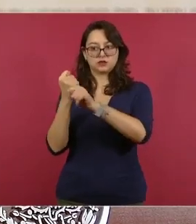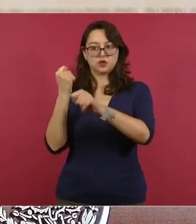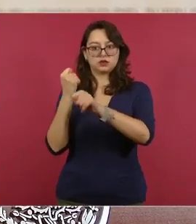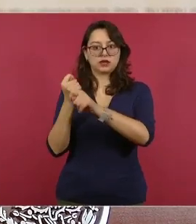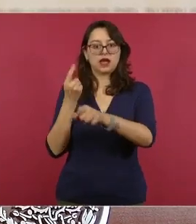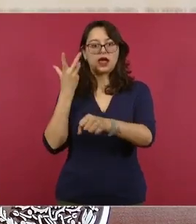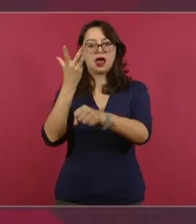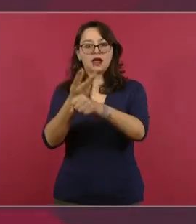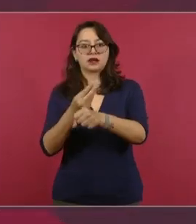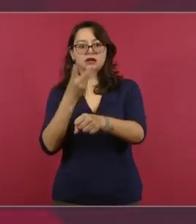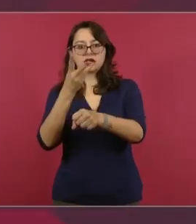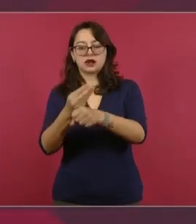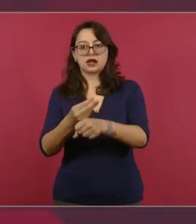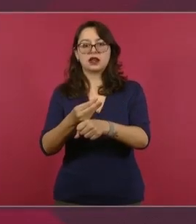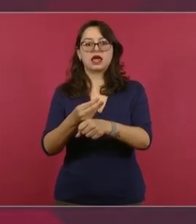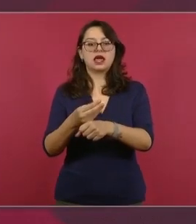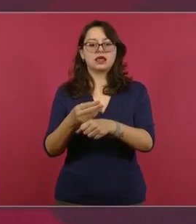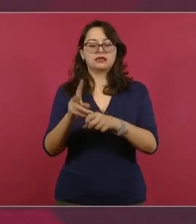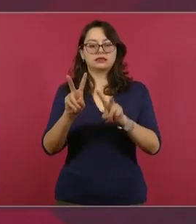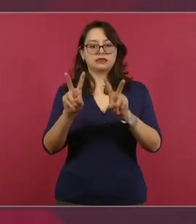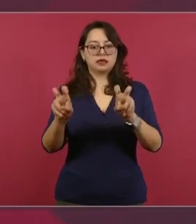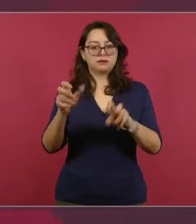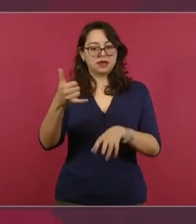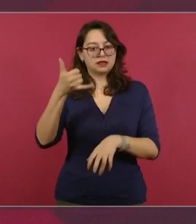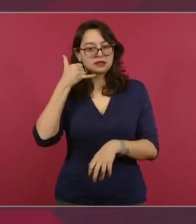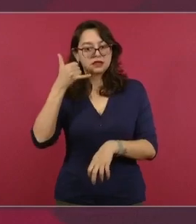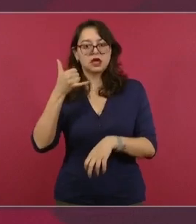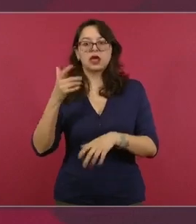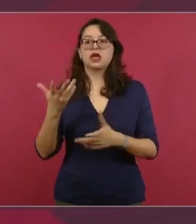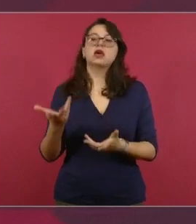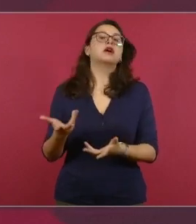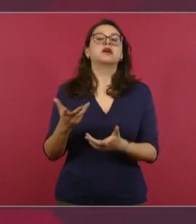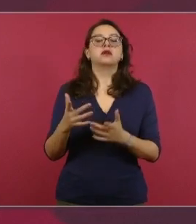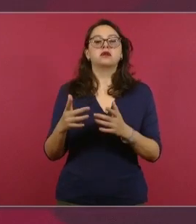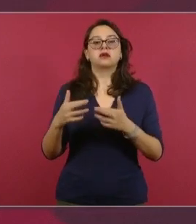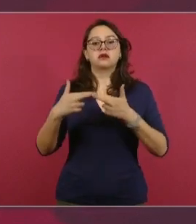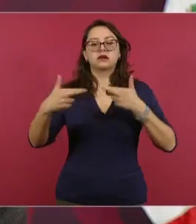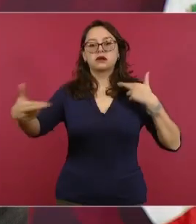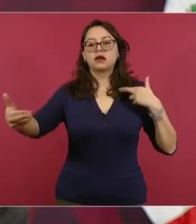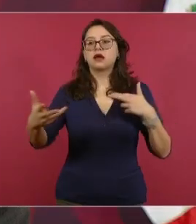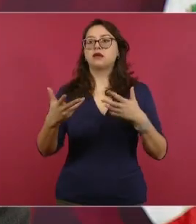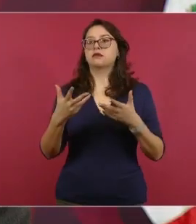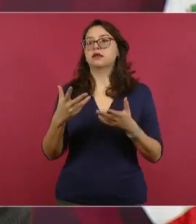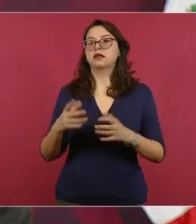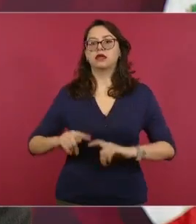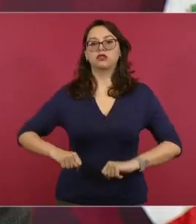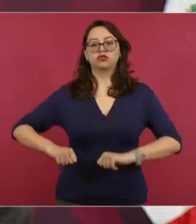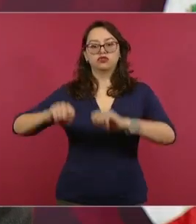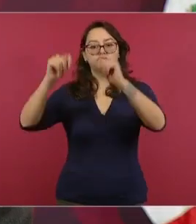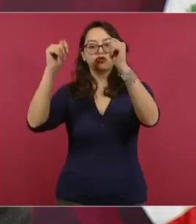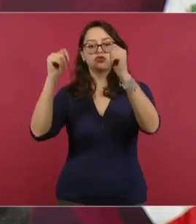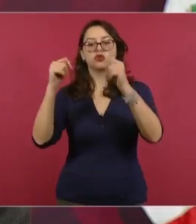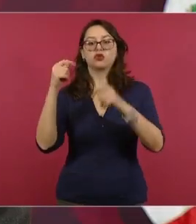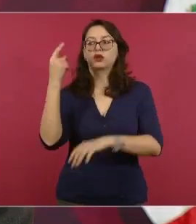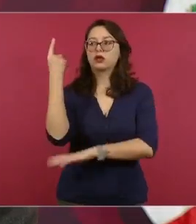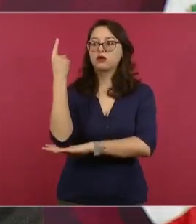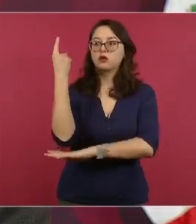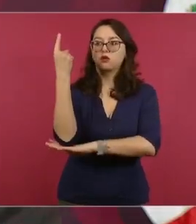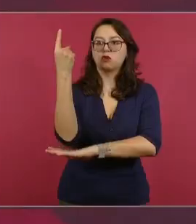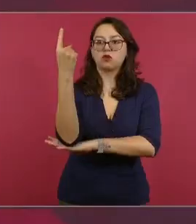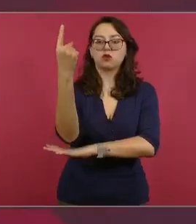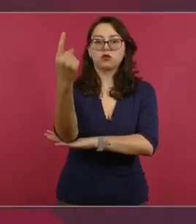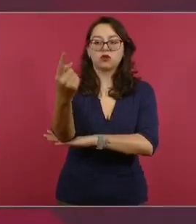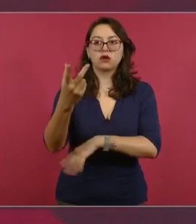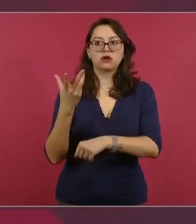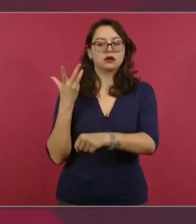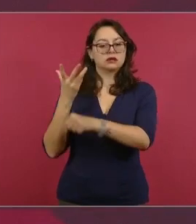de las líneas, torres, la fibra óptica. Hay el compromiso